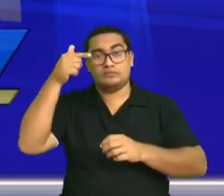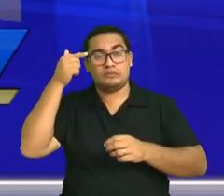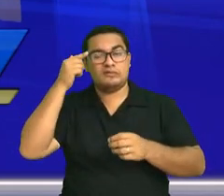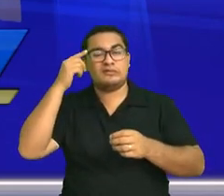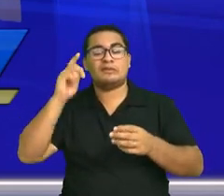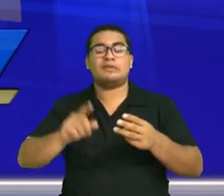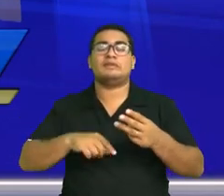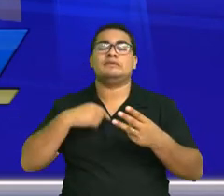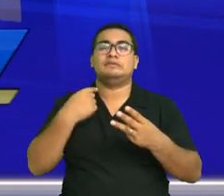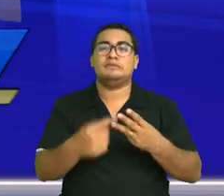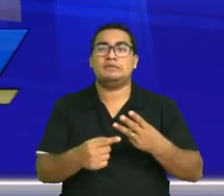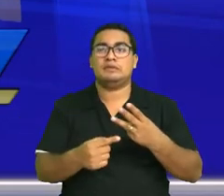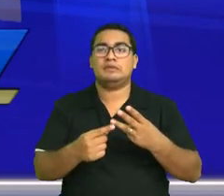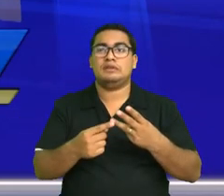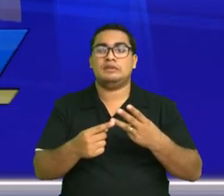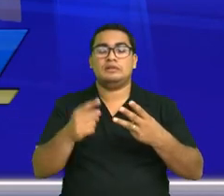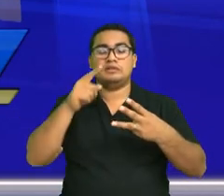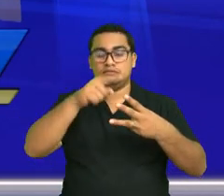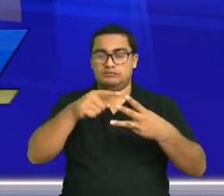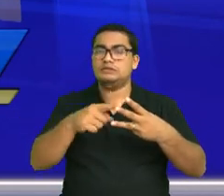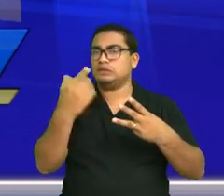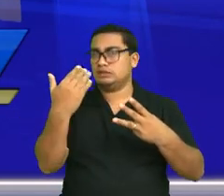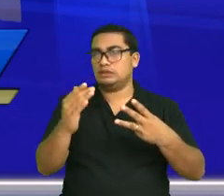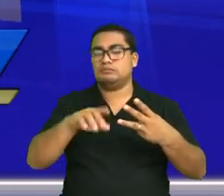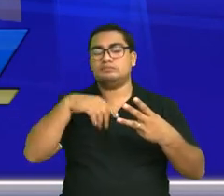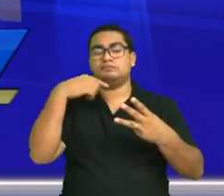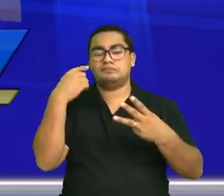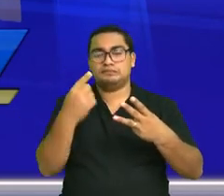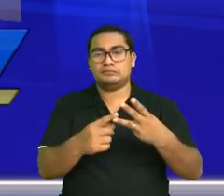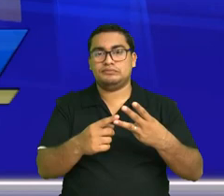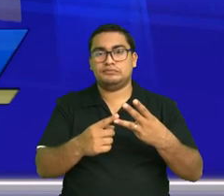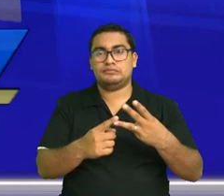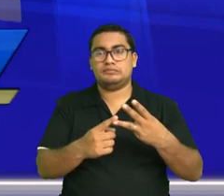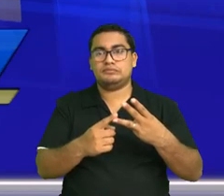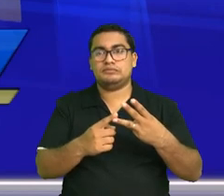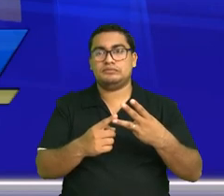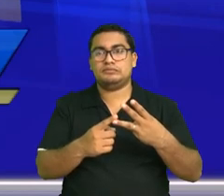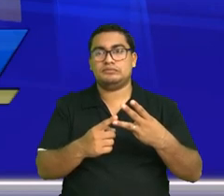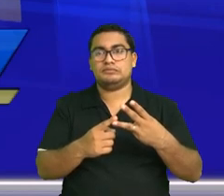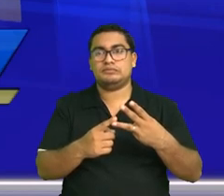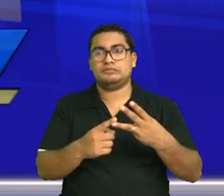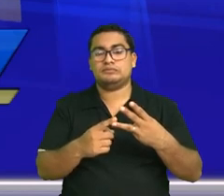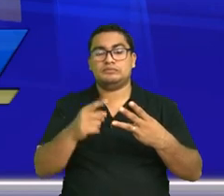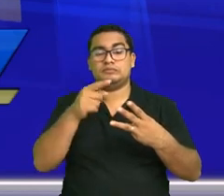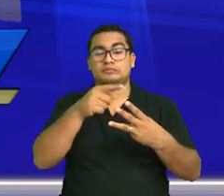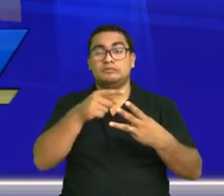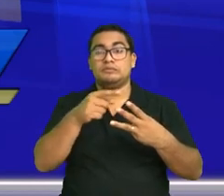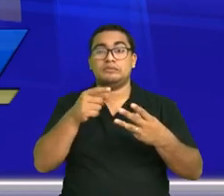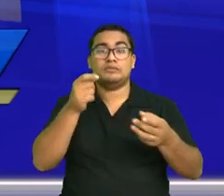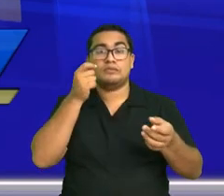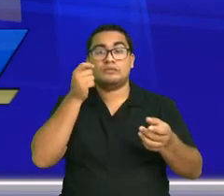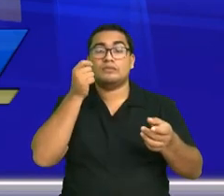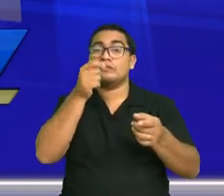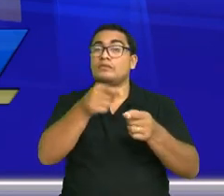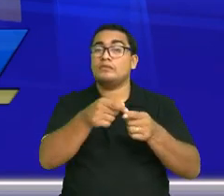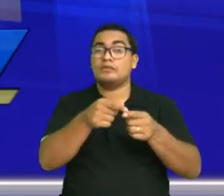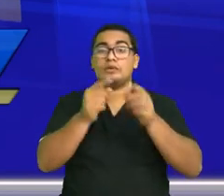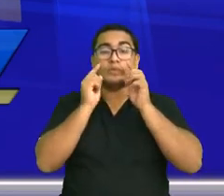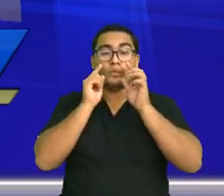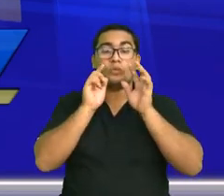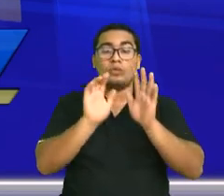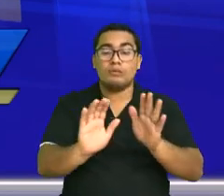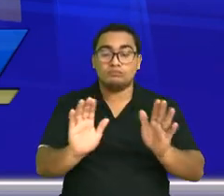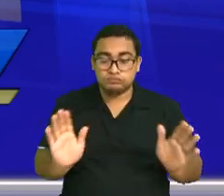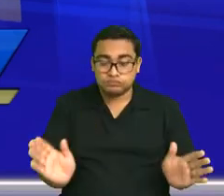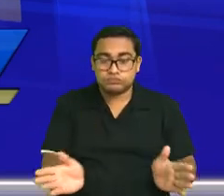la ratificación de estas convenciones internacionales, que el propósito es eso, la protección, la